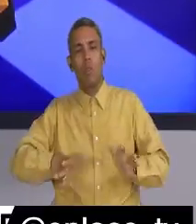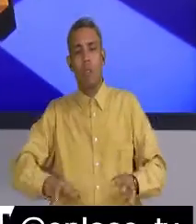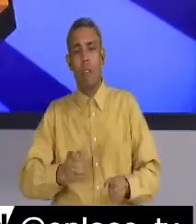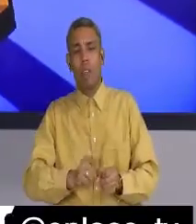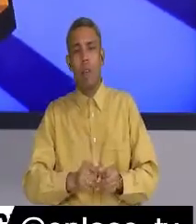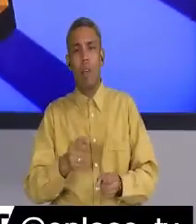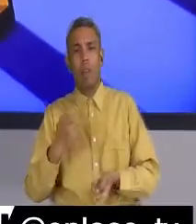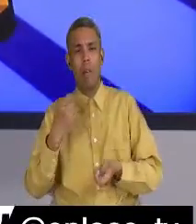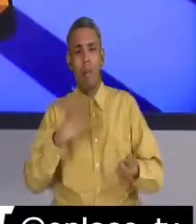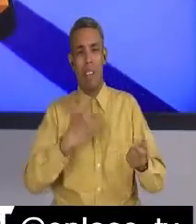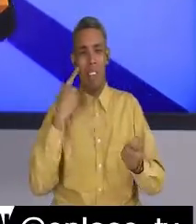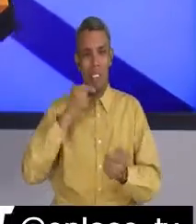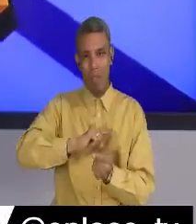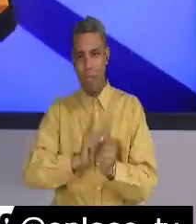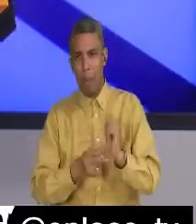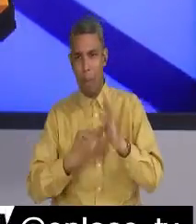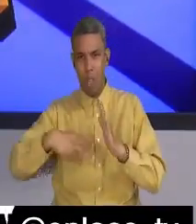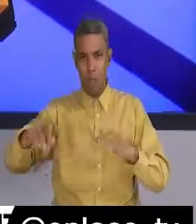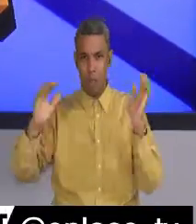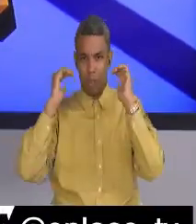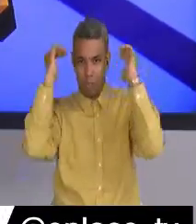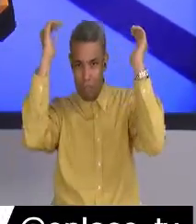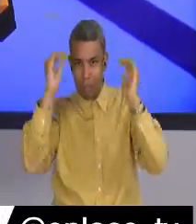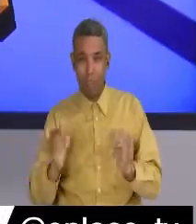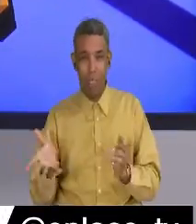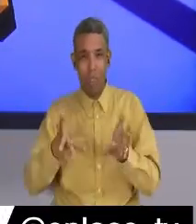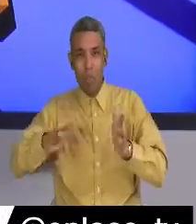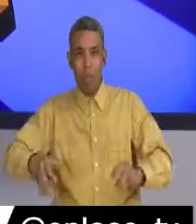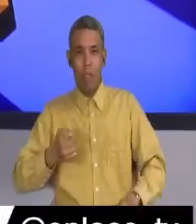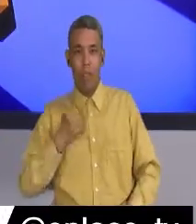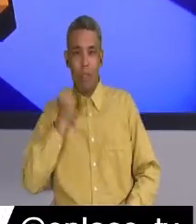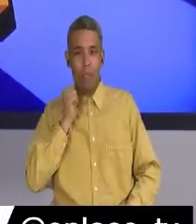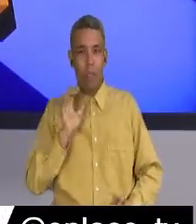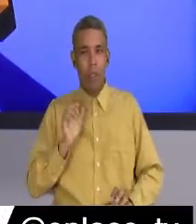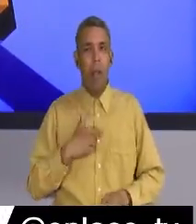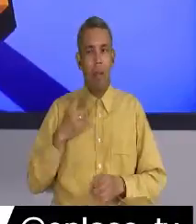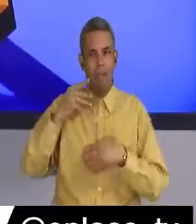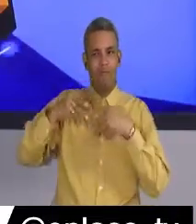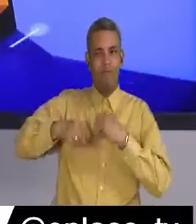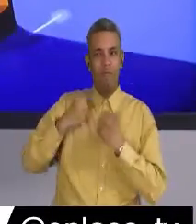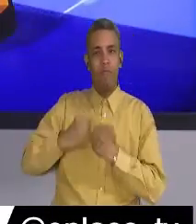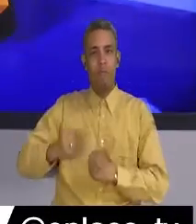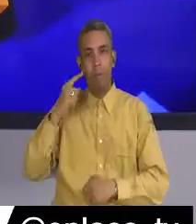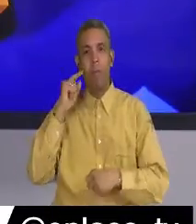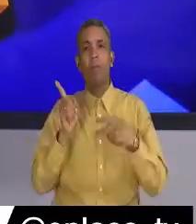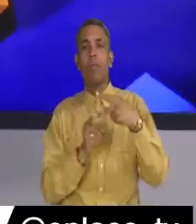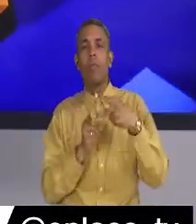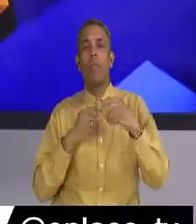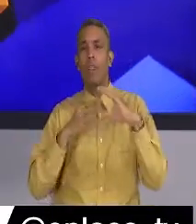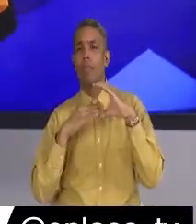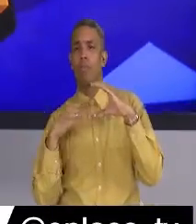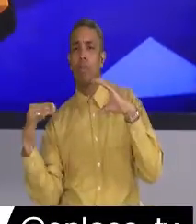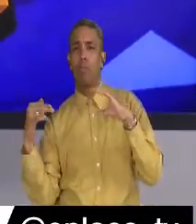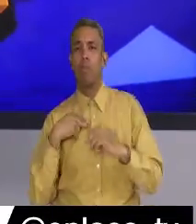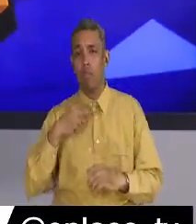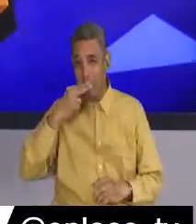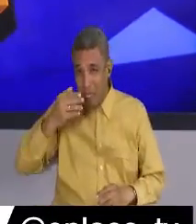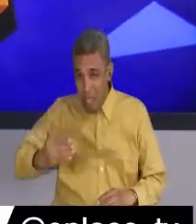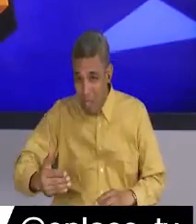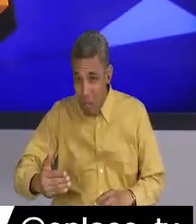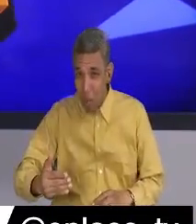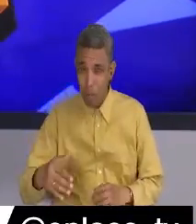En otras noticias, confirmada la muerte de un menor de 22 meses de nacido en el corregimiento Meseta de San Rafael. El bebé